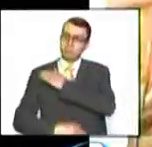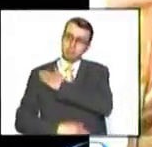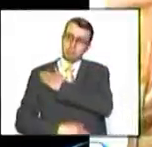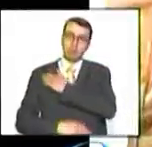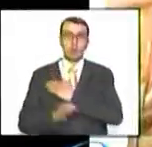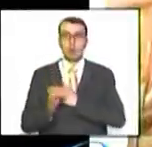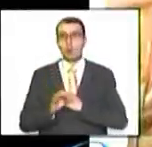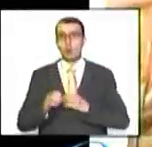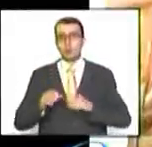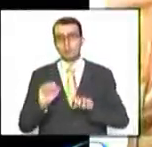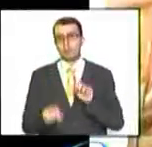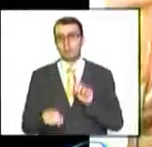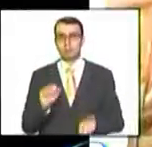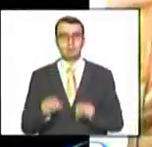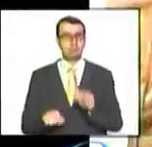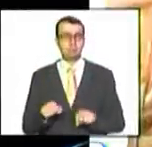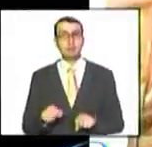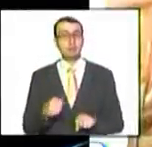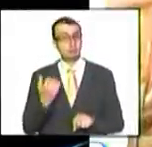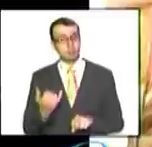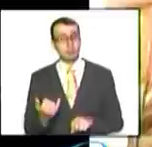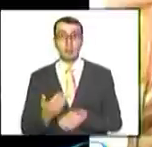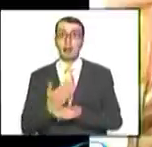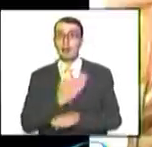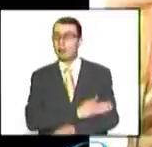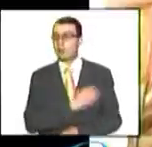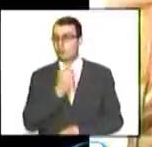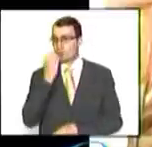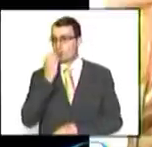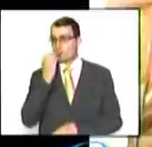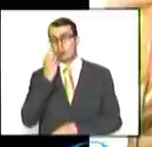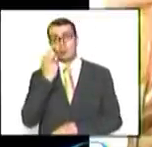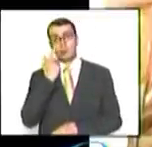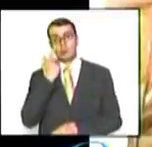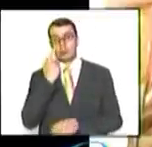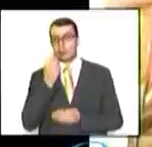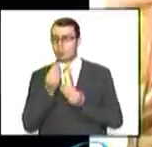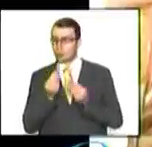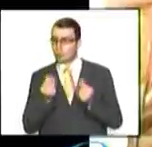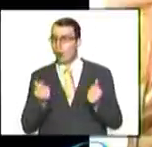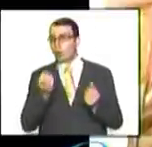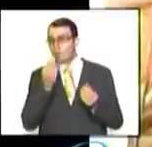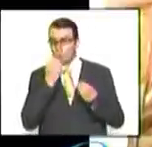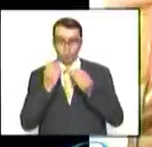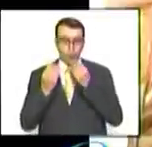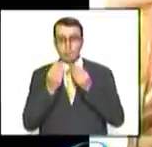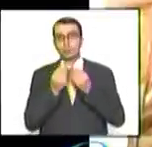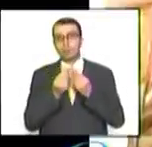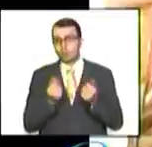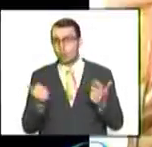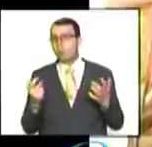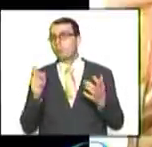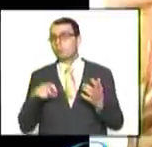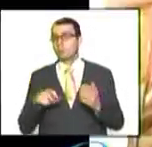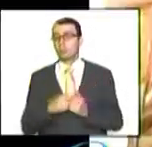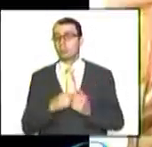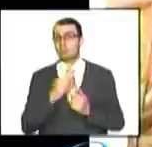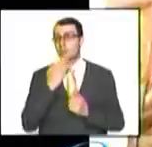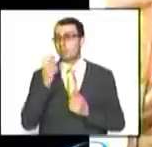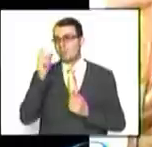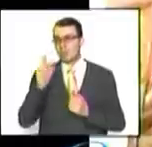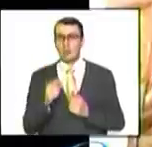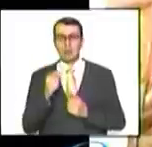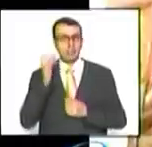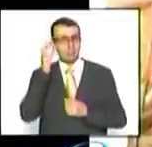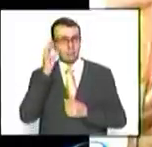un ayuno terapéutico y hacemos una limpieza de nuestro organismo, porque ¿cómo pretende una persona con una lesión